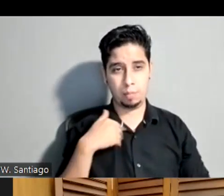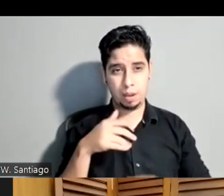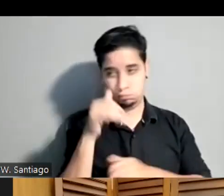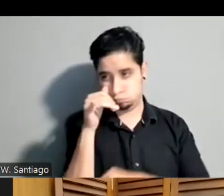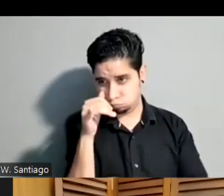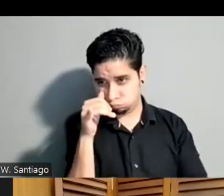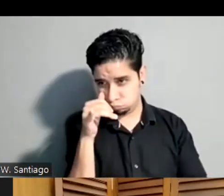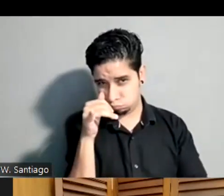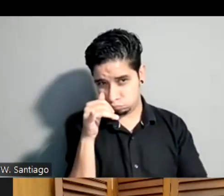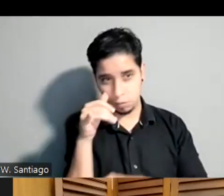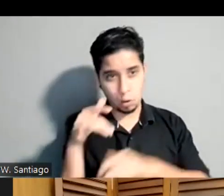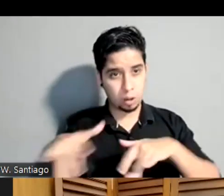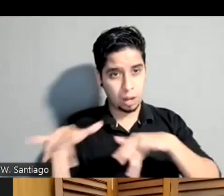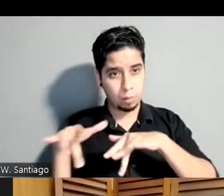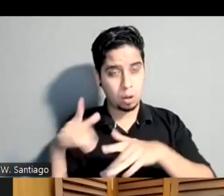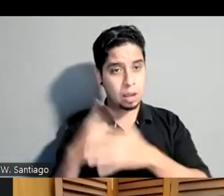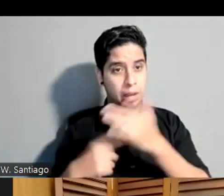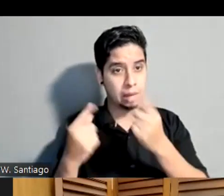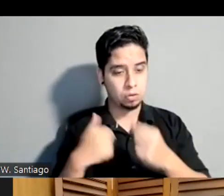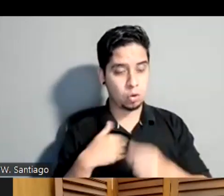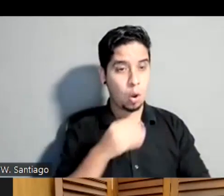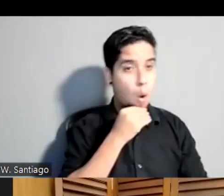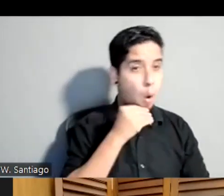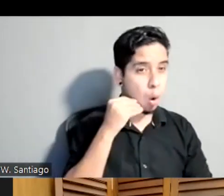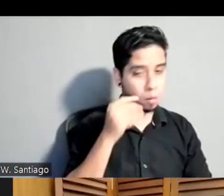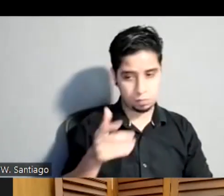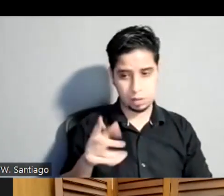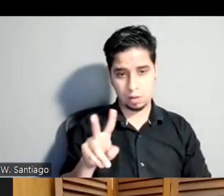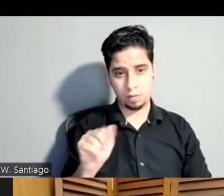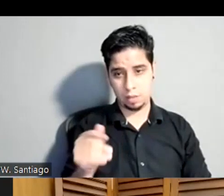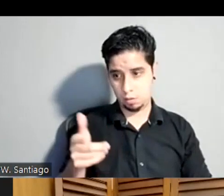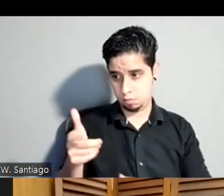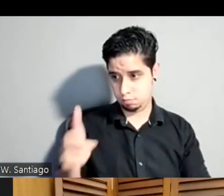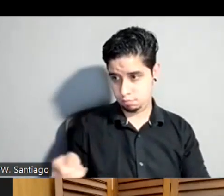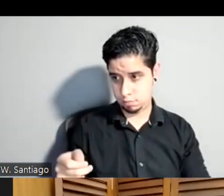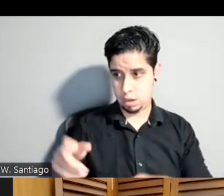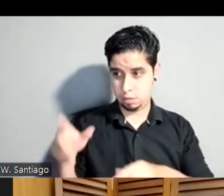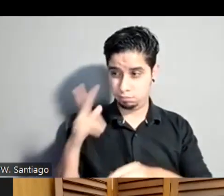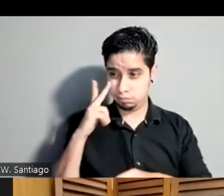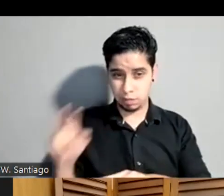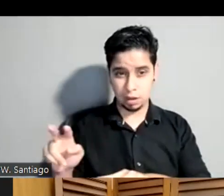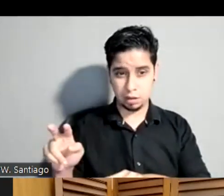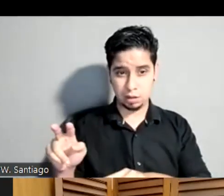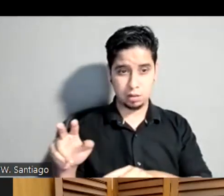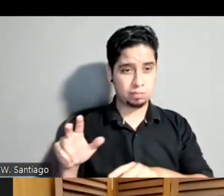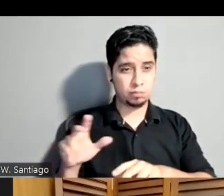casa ponía el video, lo ponía en screen con el televisor, y eso yo estuve